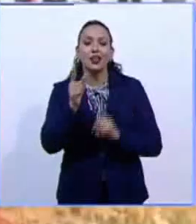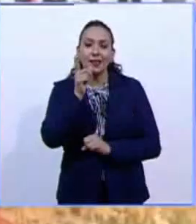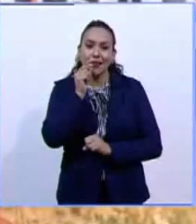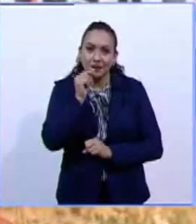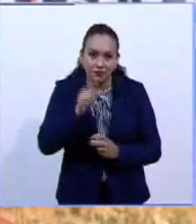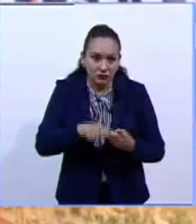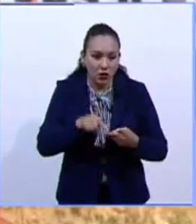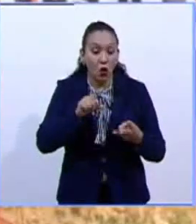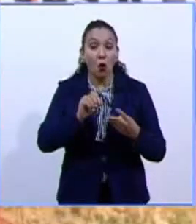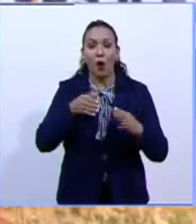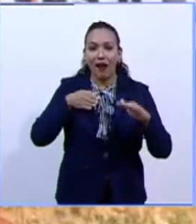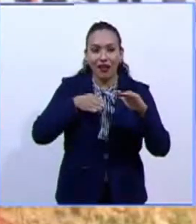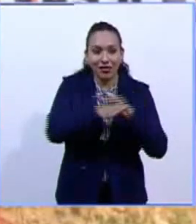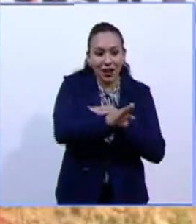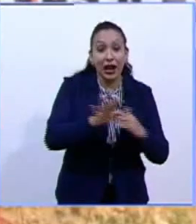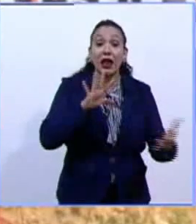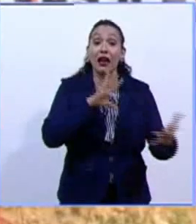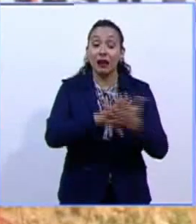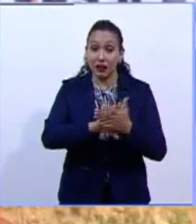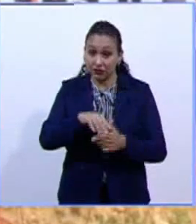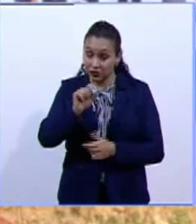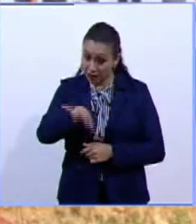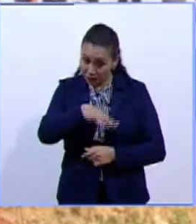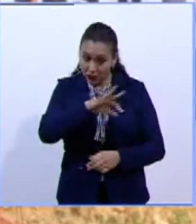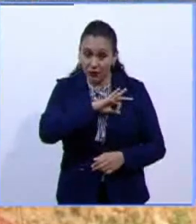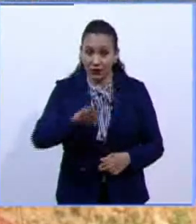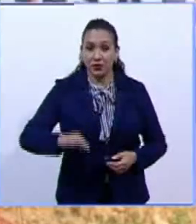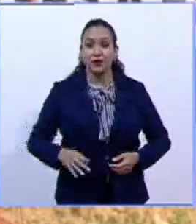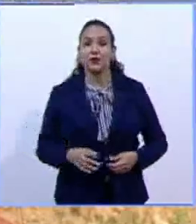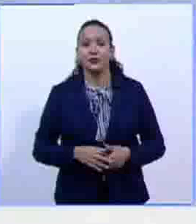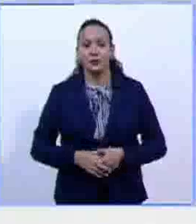bien cárceles.